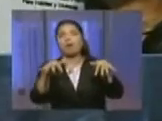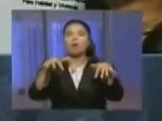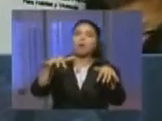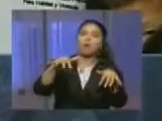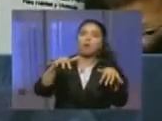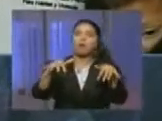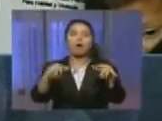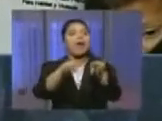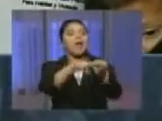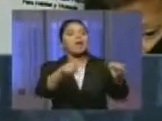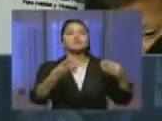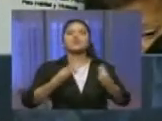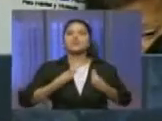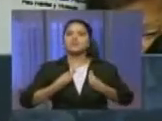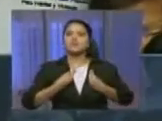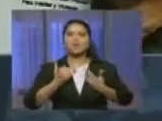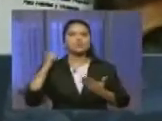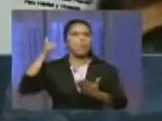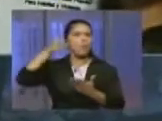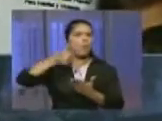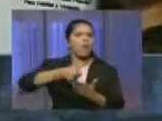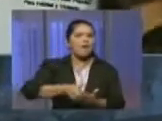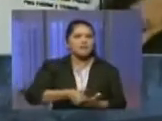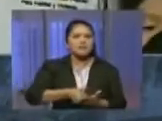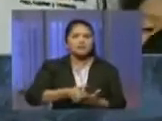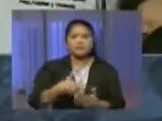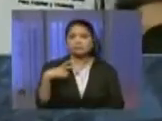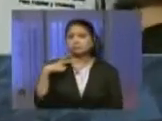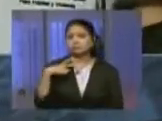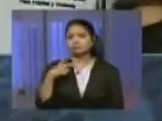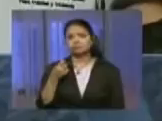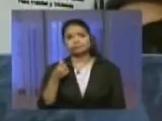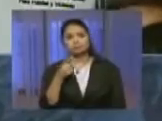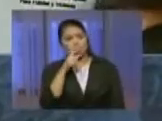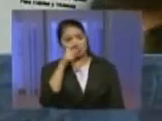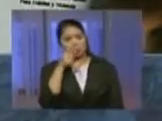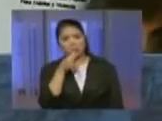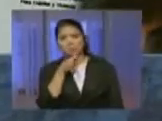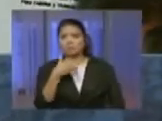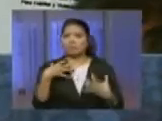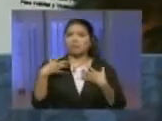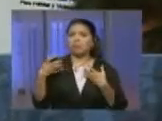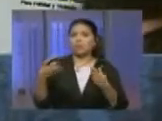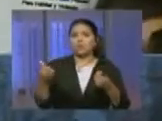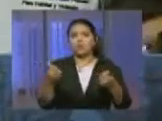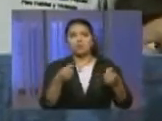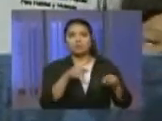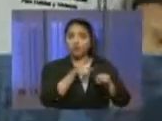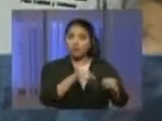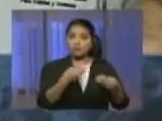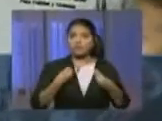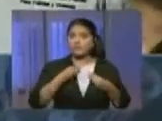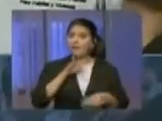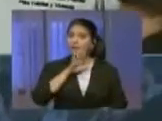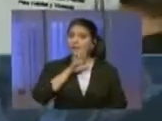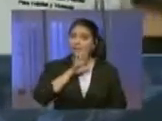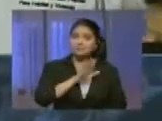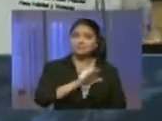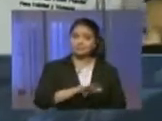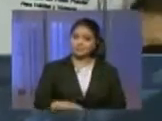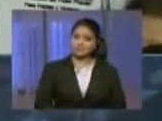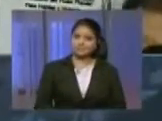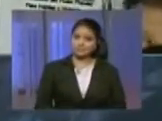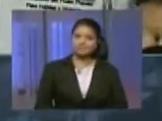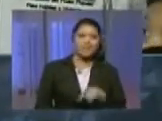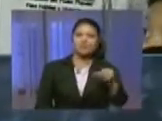viven toda la vida en cuna de oro HM no